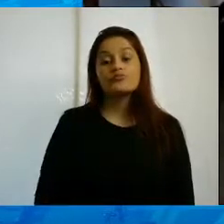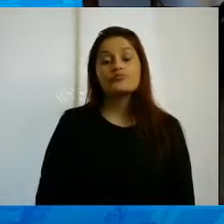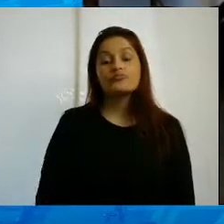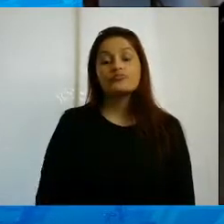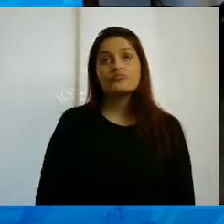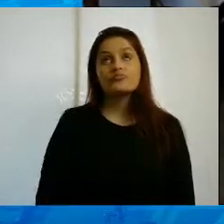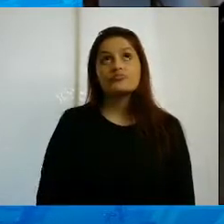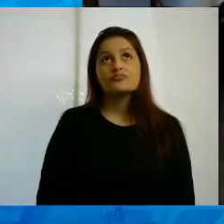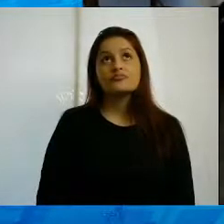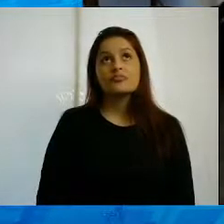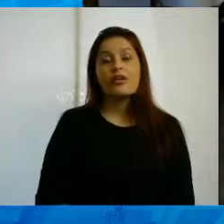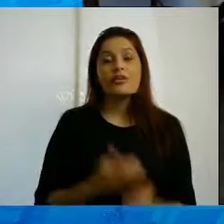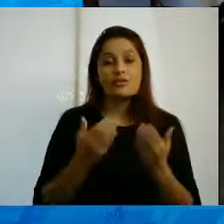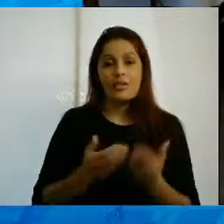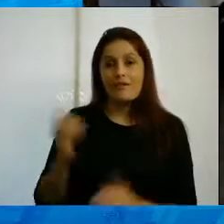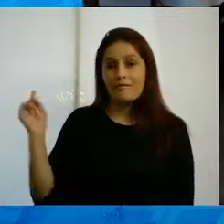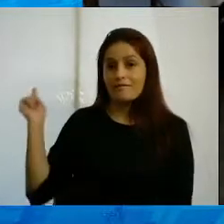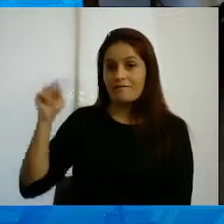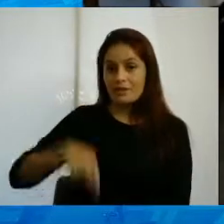está presente acá,